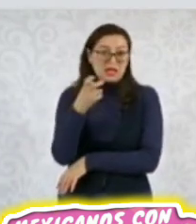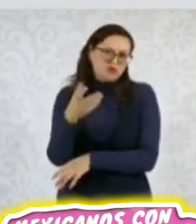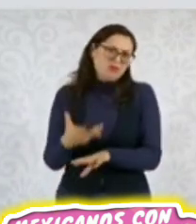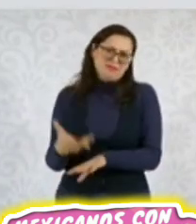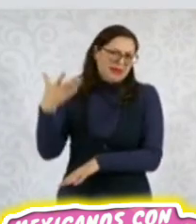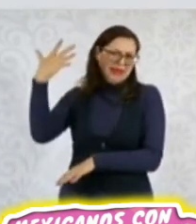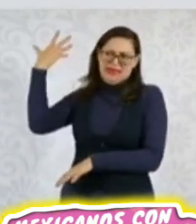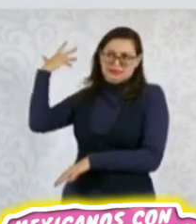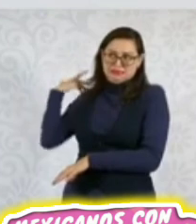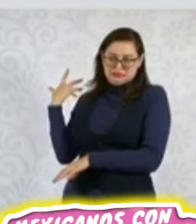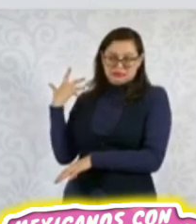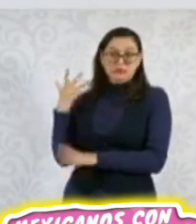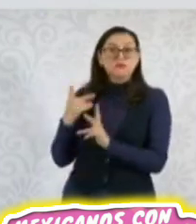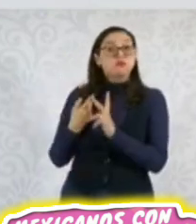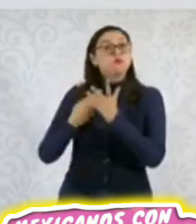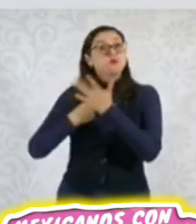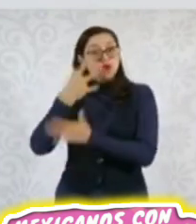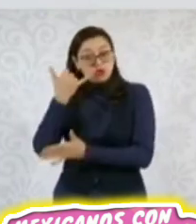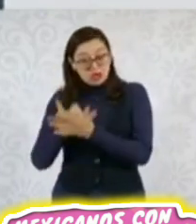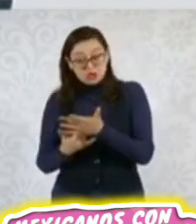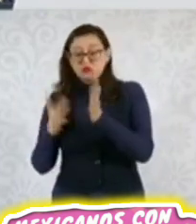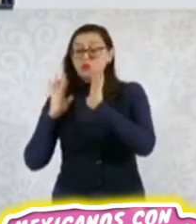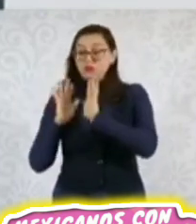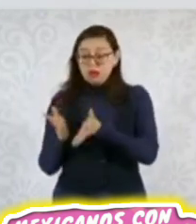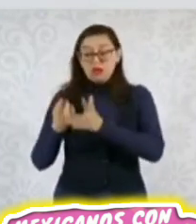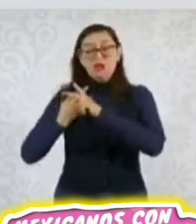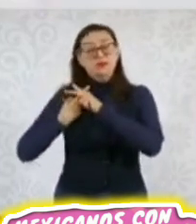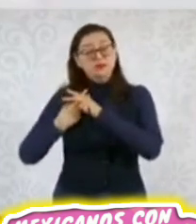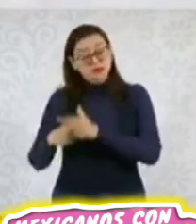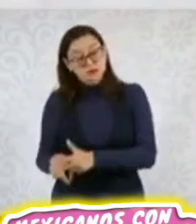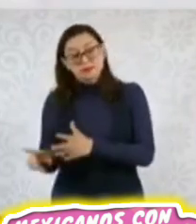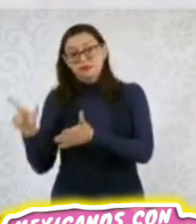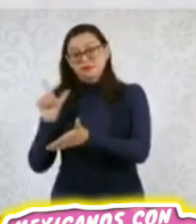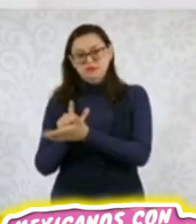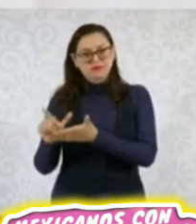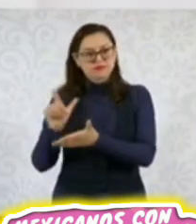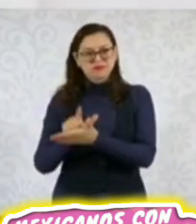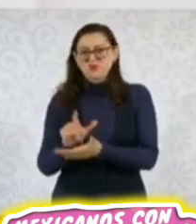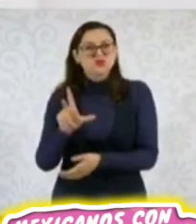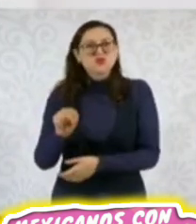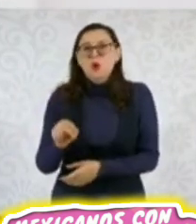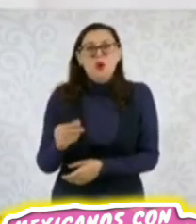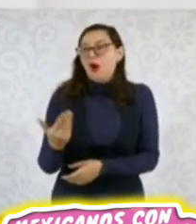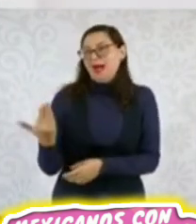es que lo llevemos a cabo, que es algo que viene de hace mucho.